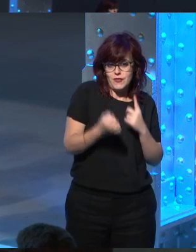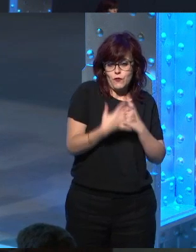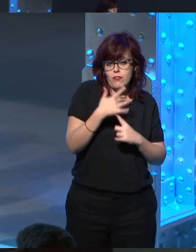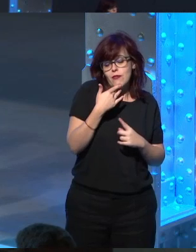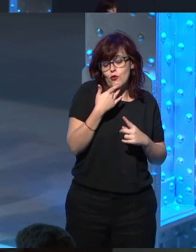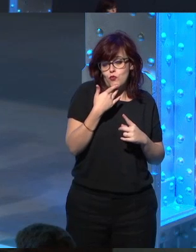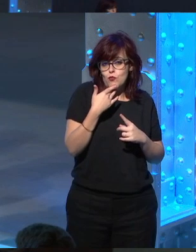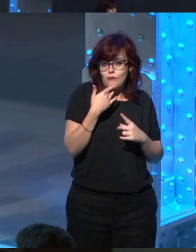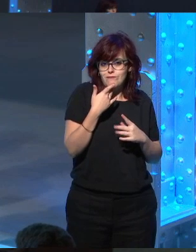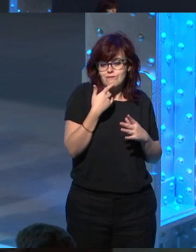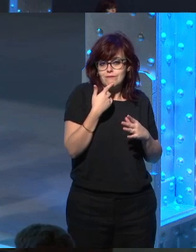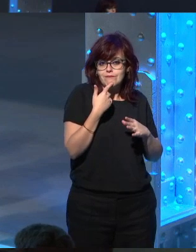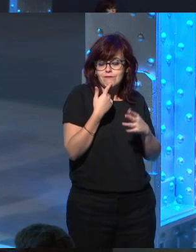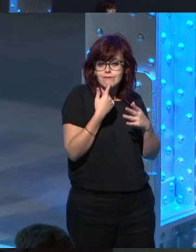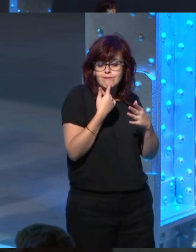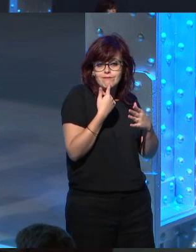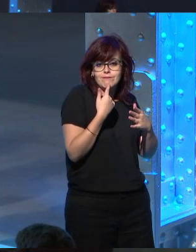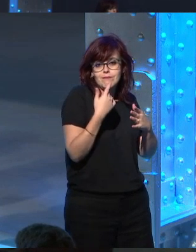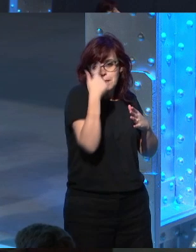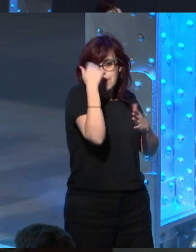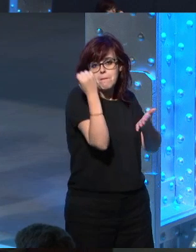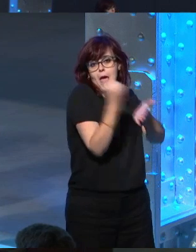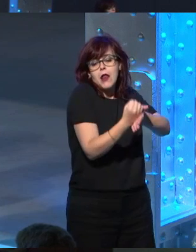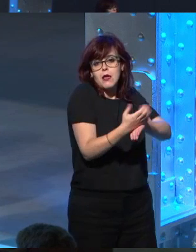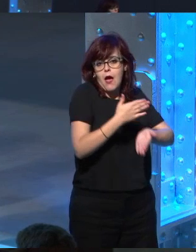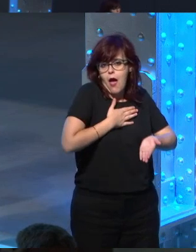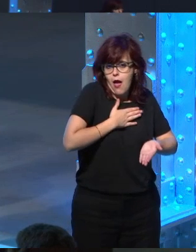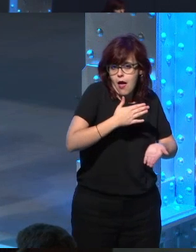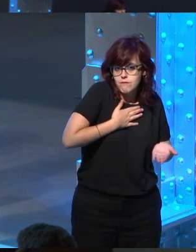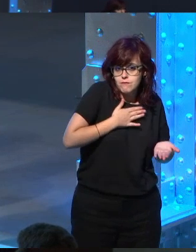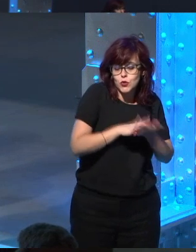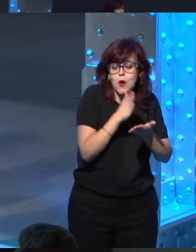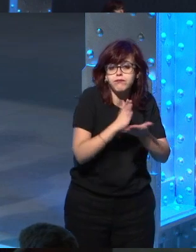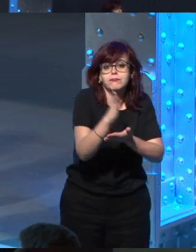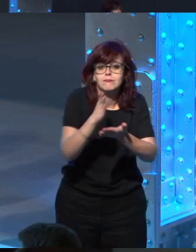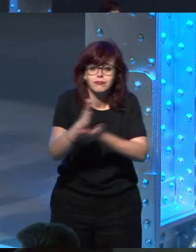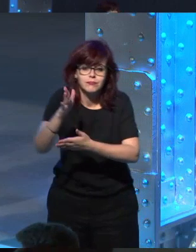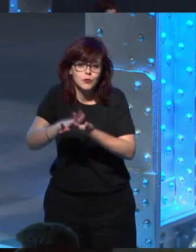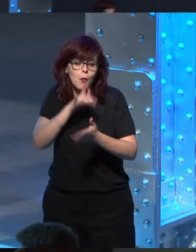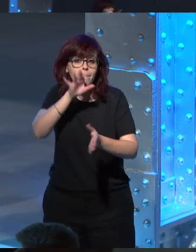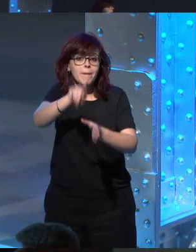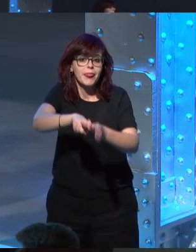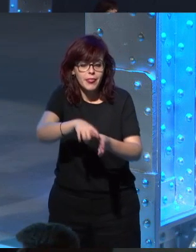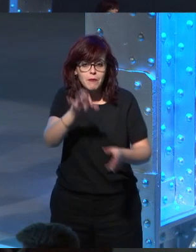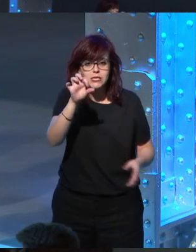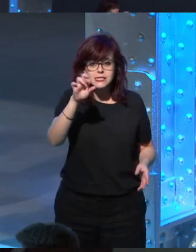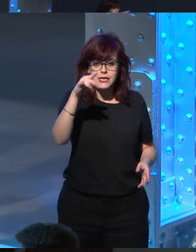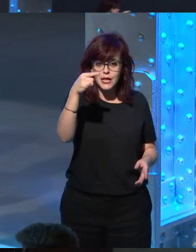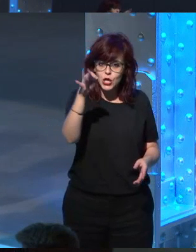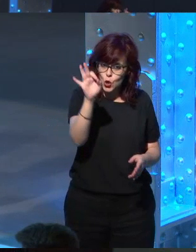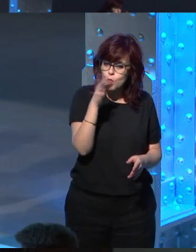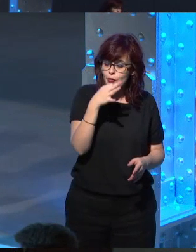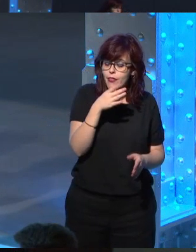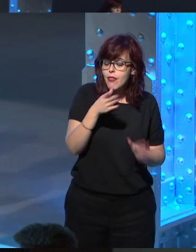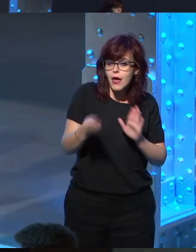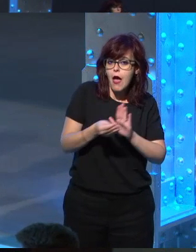como hasta los temas que elegimos también están condicionados, ¿no? No sé, igual Sergio quiere añadir algo. Sí,